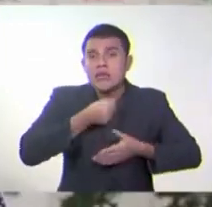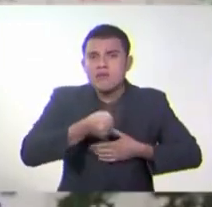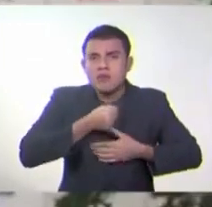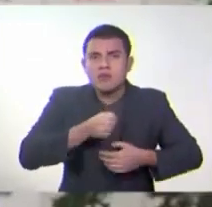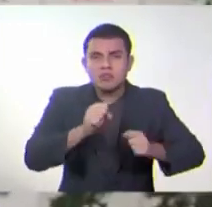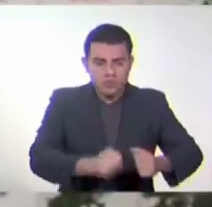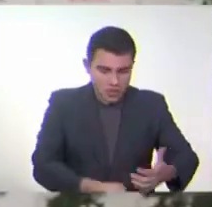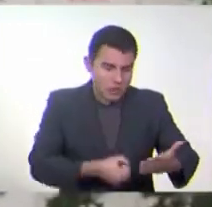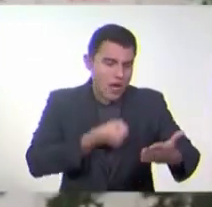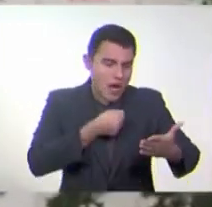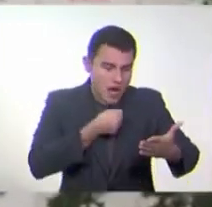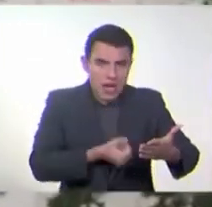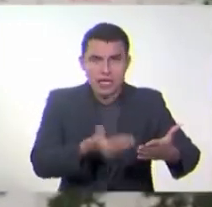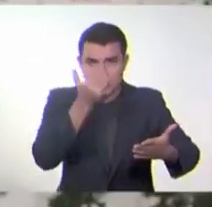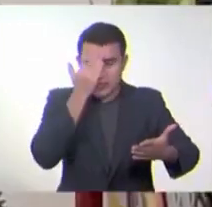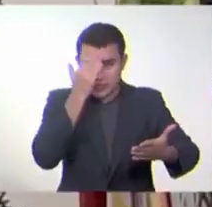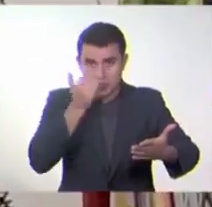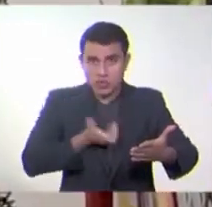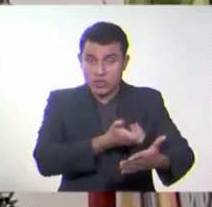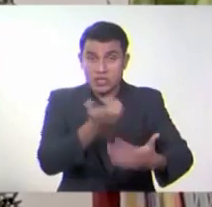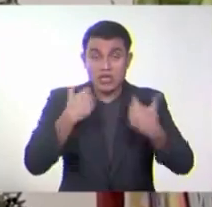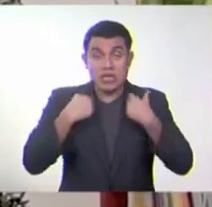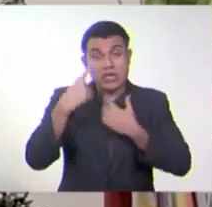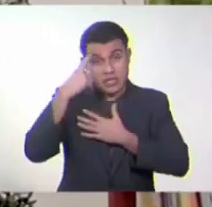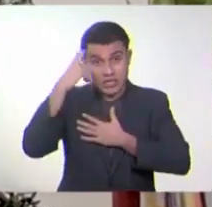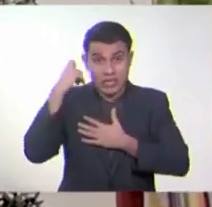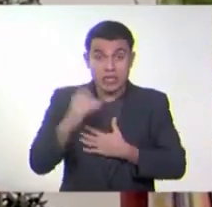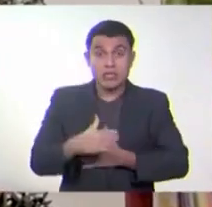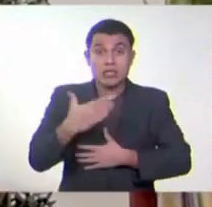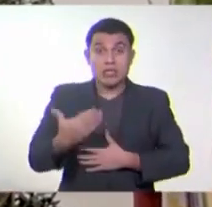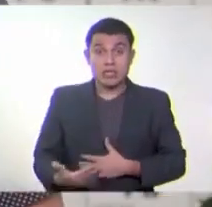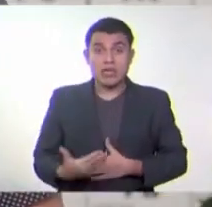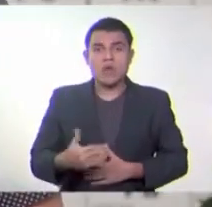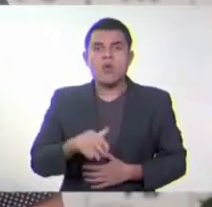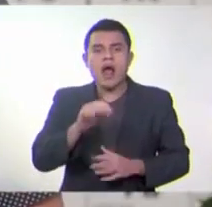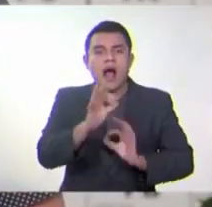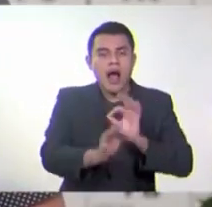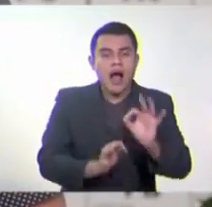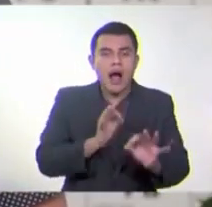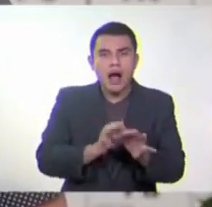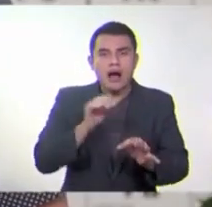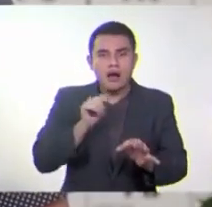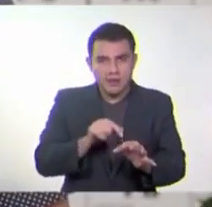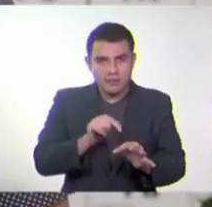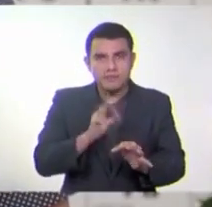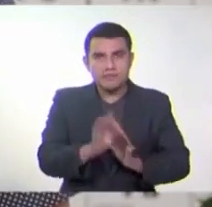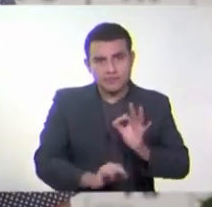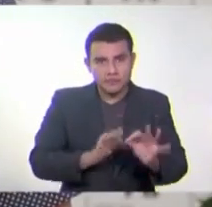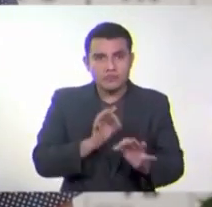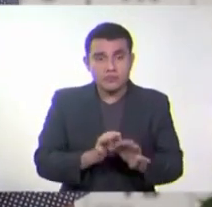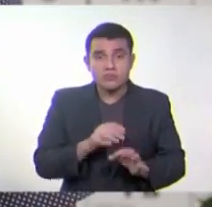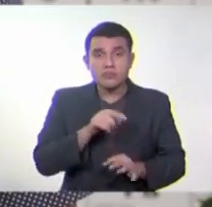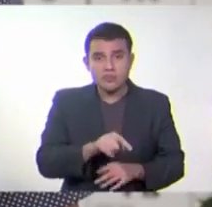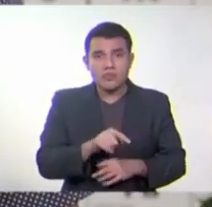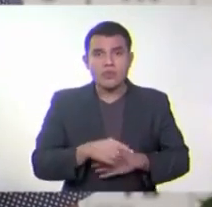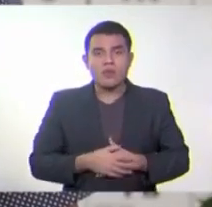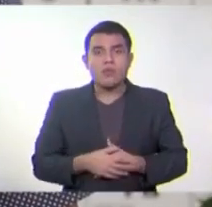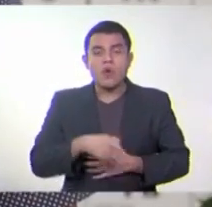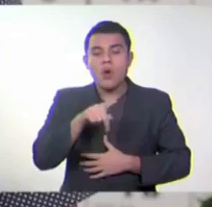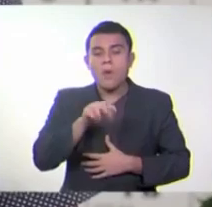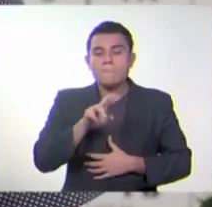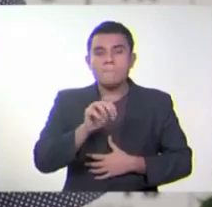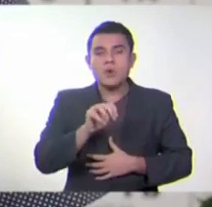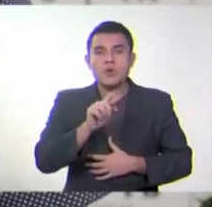ella. Tenemos que hacer el recordatorio de qué es un átomo. El átomo está constituido por protones